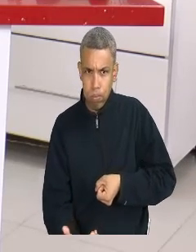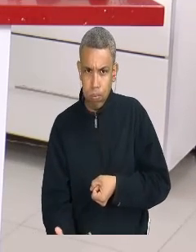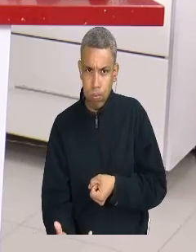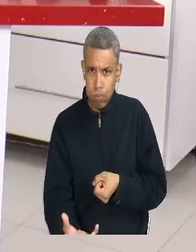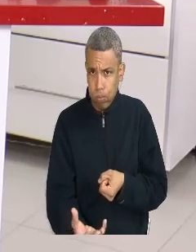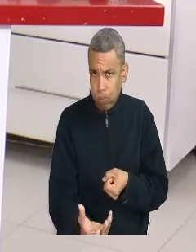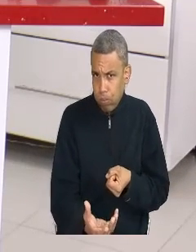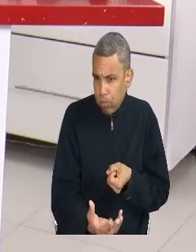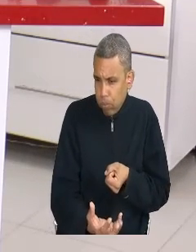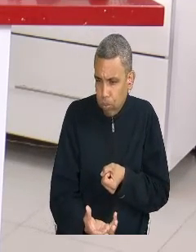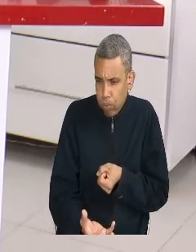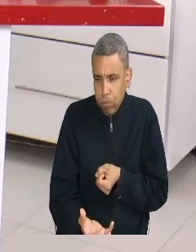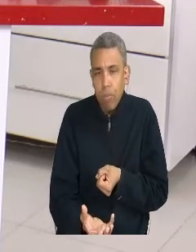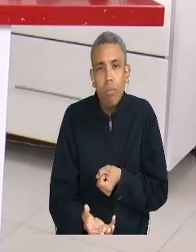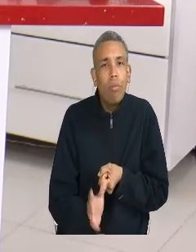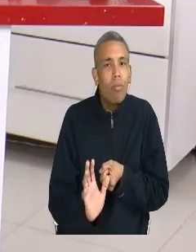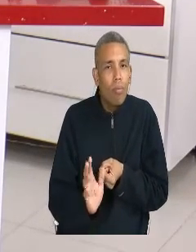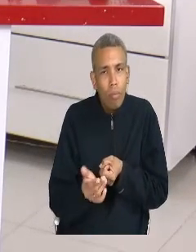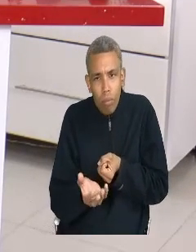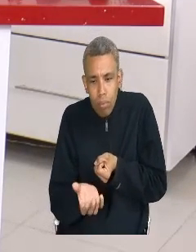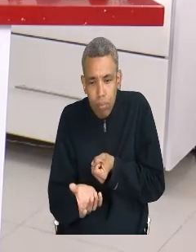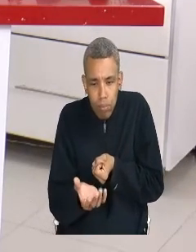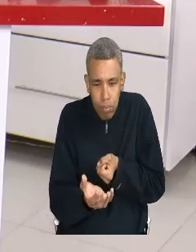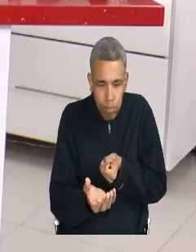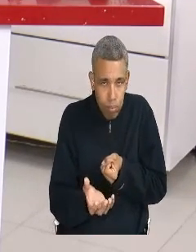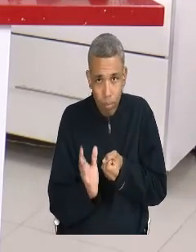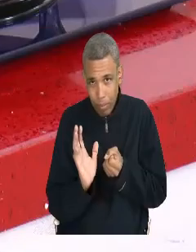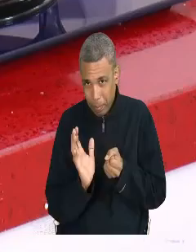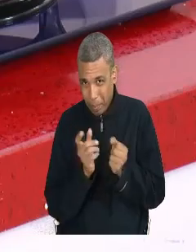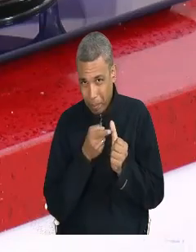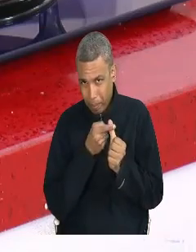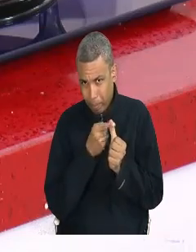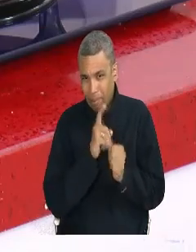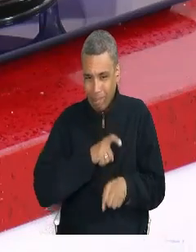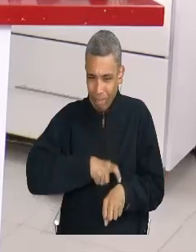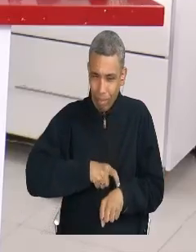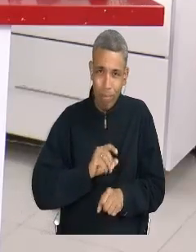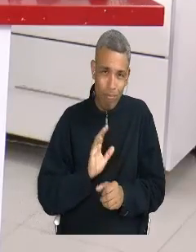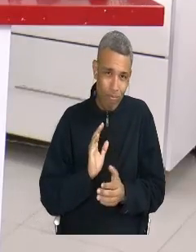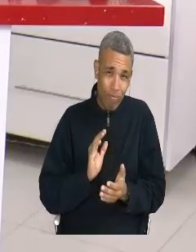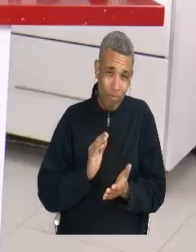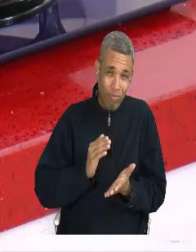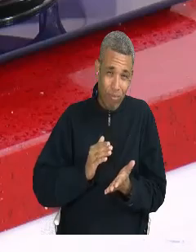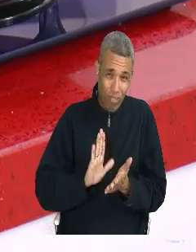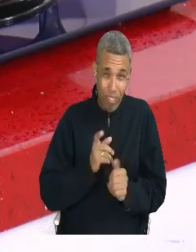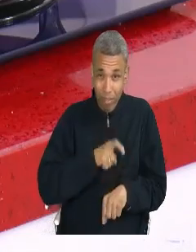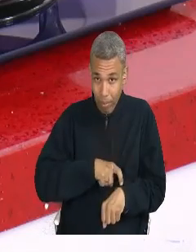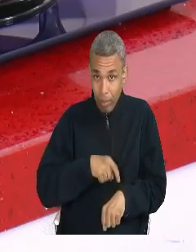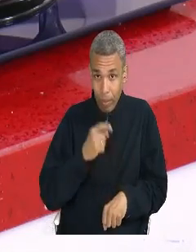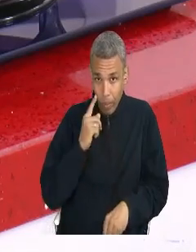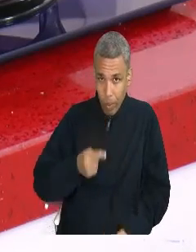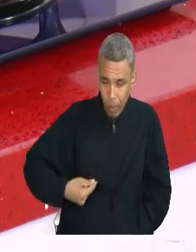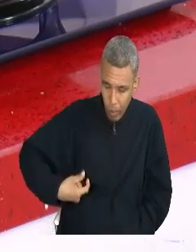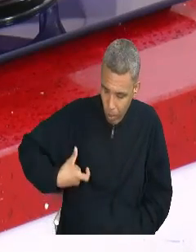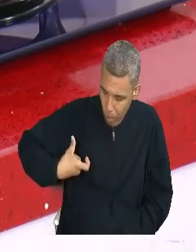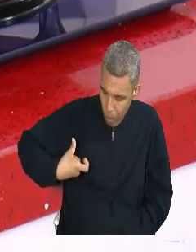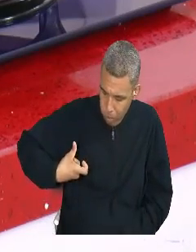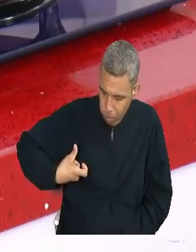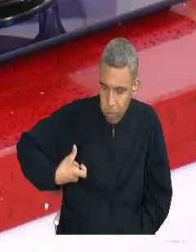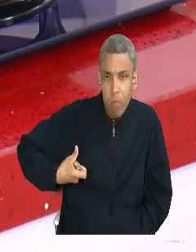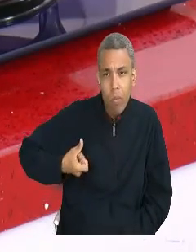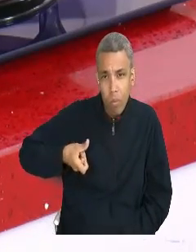por tiempo de cocción. Entonces lo primero que va es el camarón que es el que está crudo. Vean, como ustedes pueden